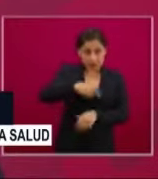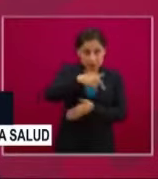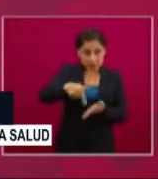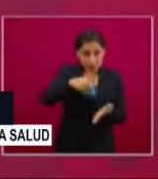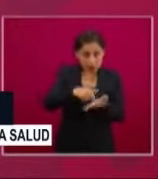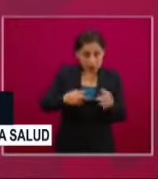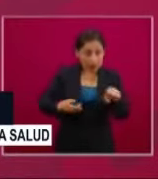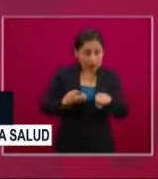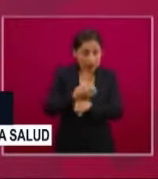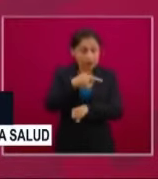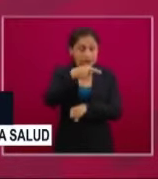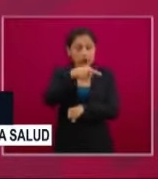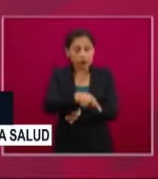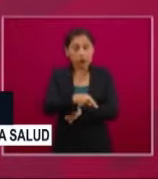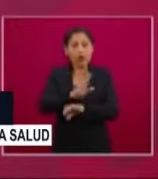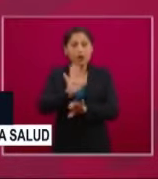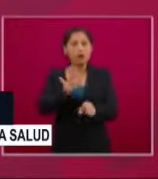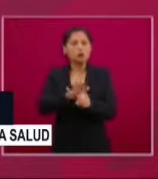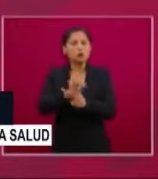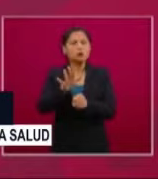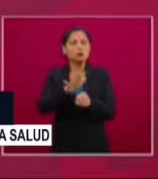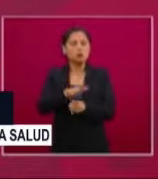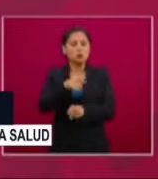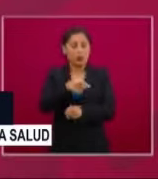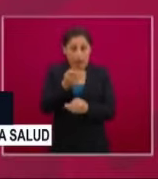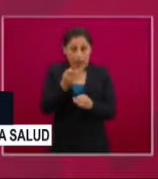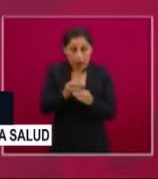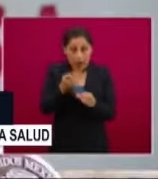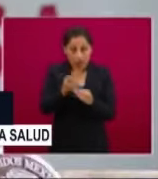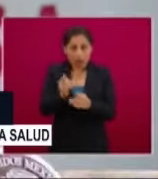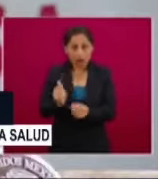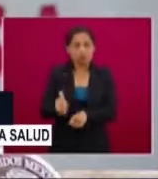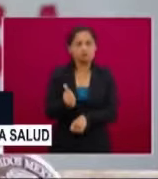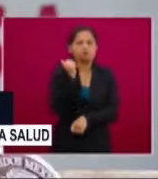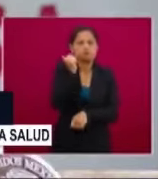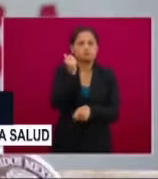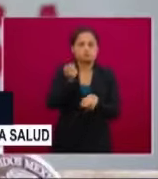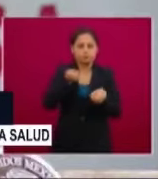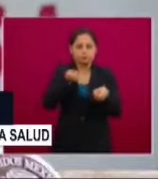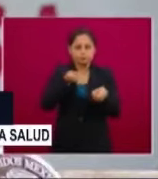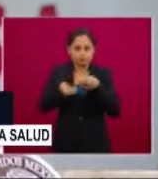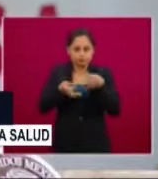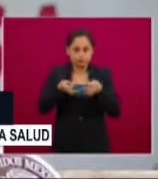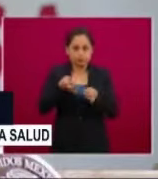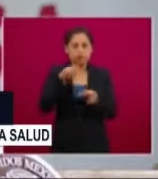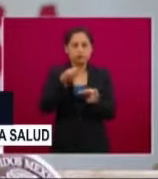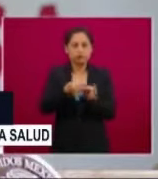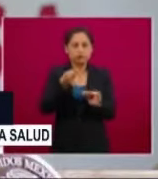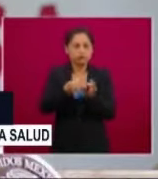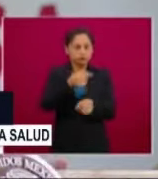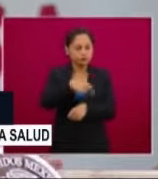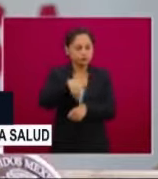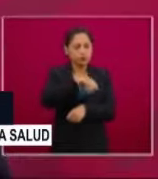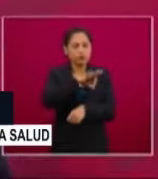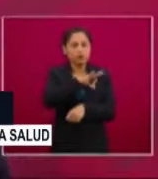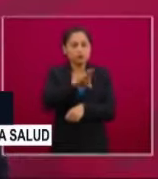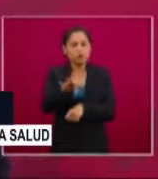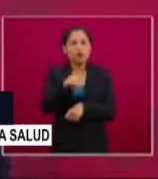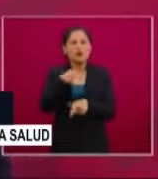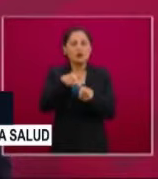a las autopsias efectuadas por italianos se demostró que no es neumonía sino es coagulación intravascular